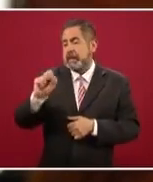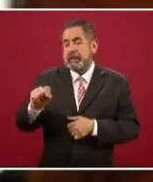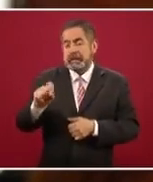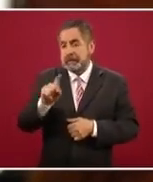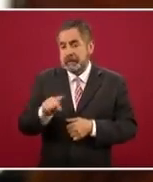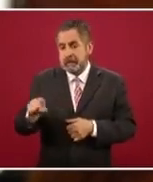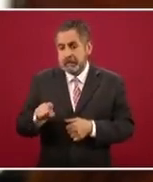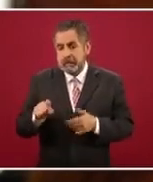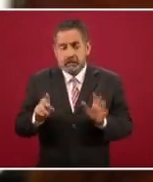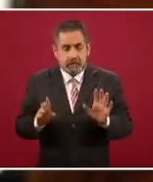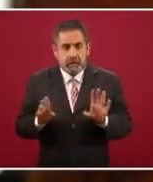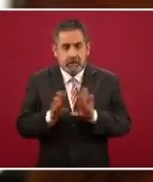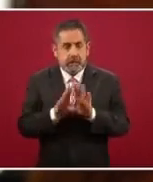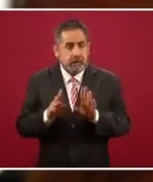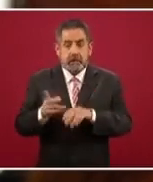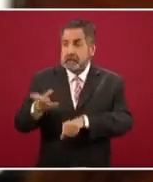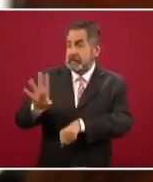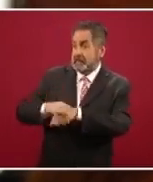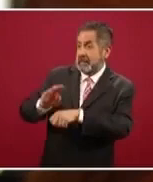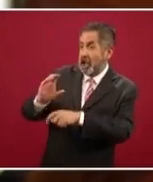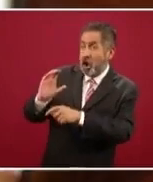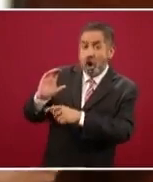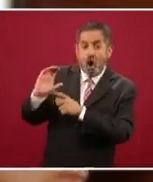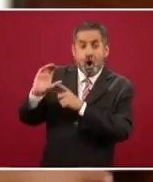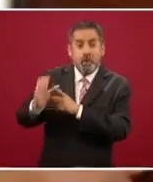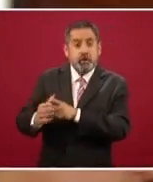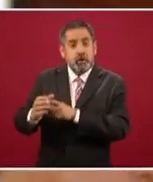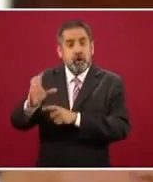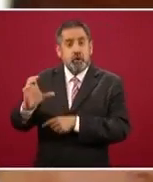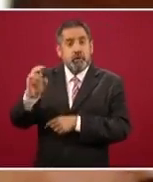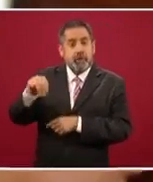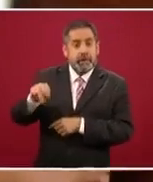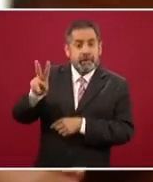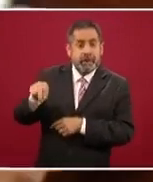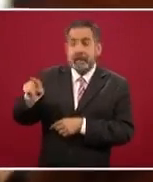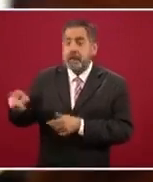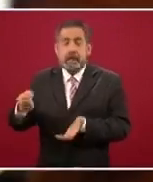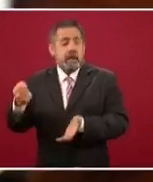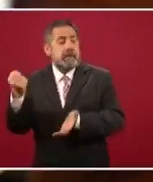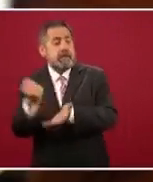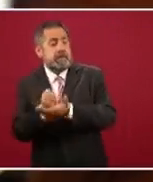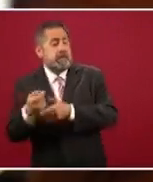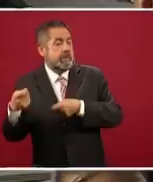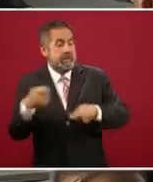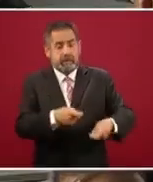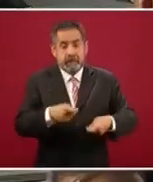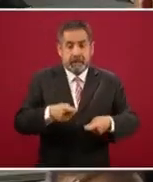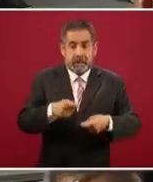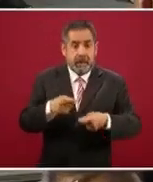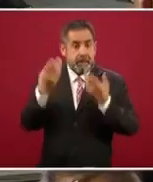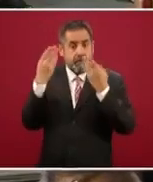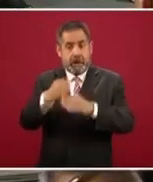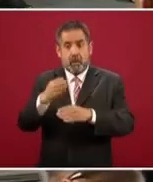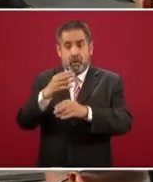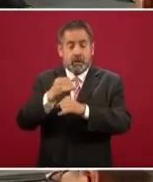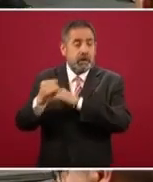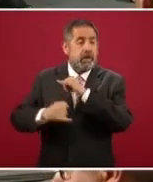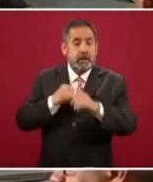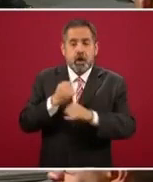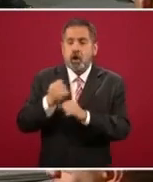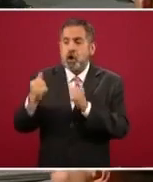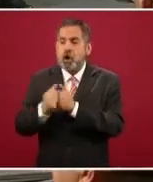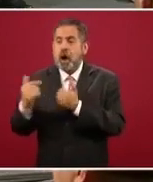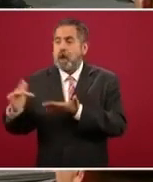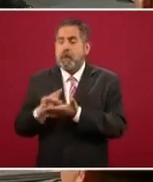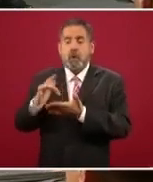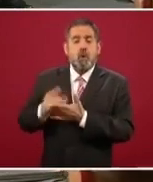operación legal y aprobada por la Comisión Nacional Bancaria de Valores de México en el mercado bursátil mexicano y extranjero, apoyado con